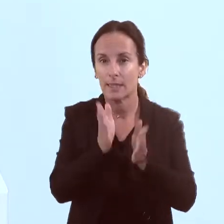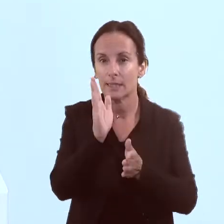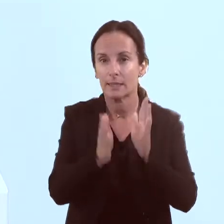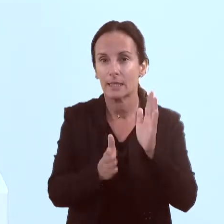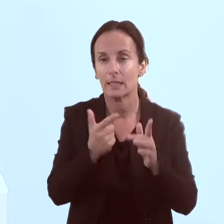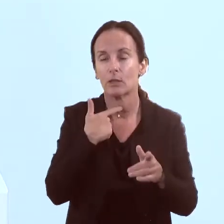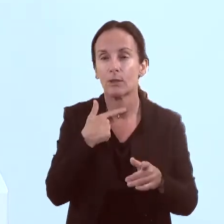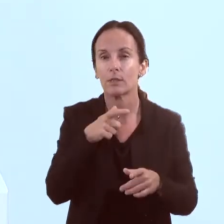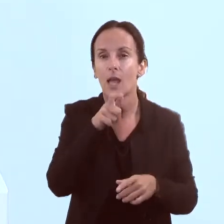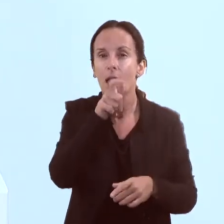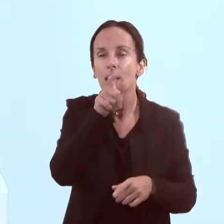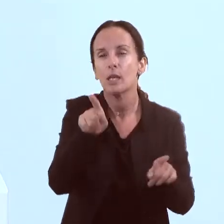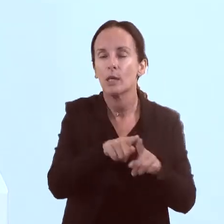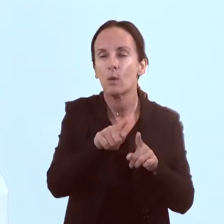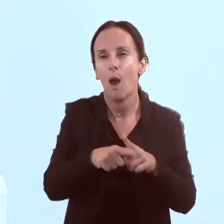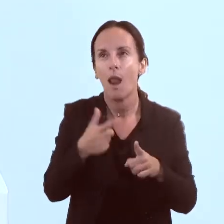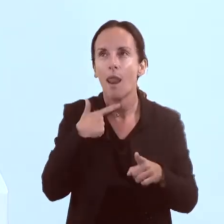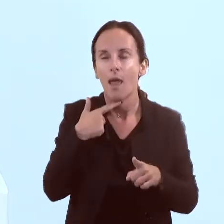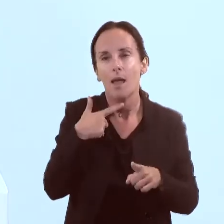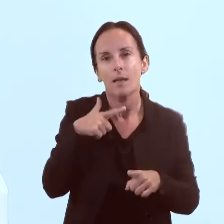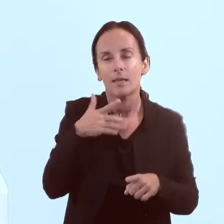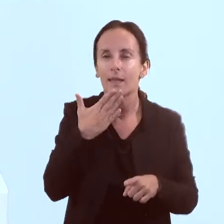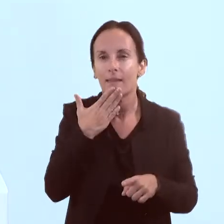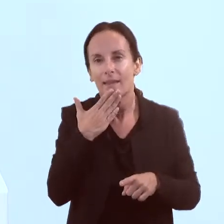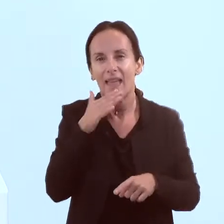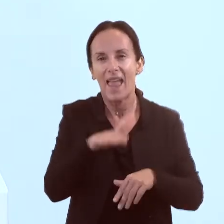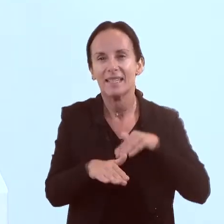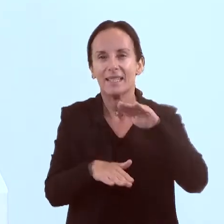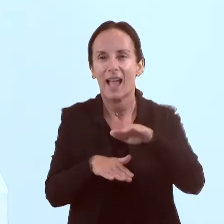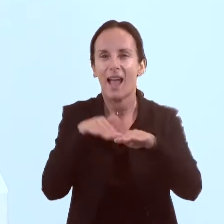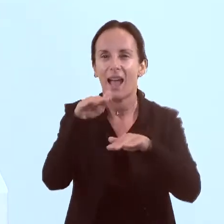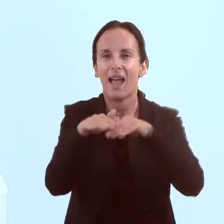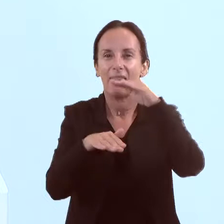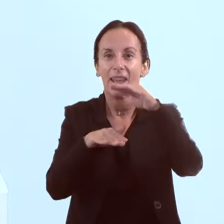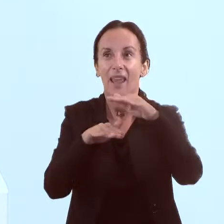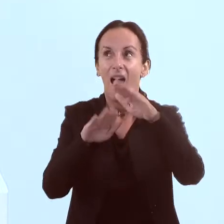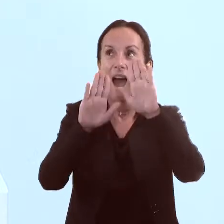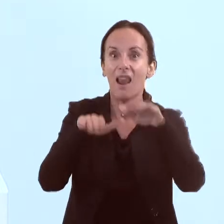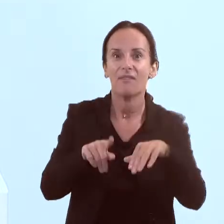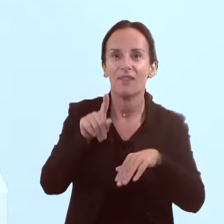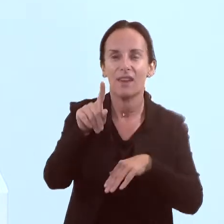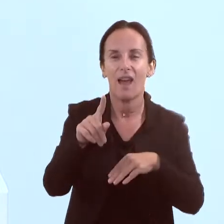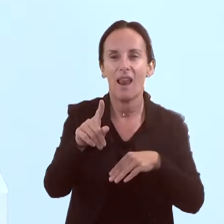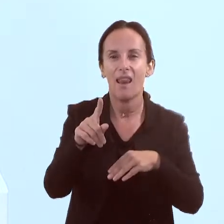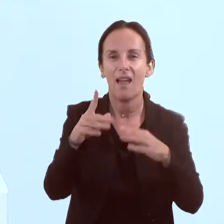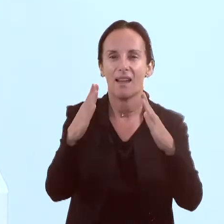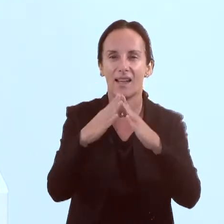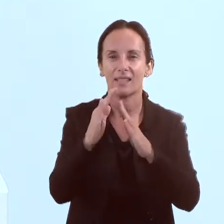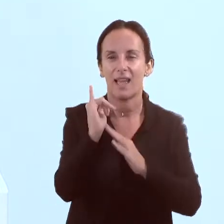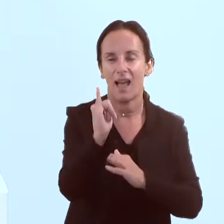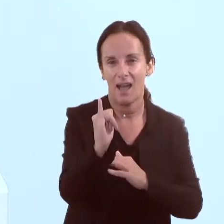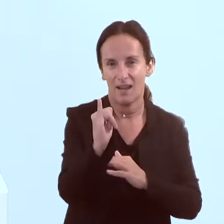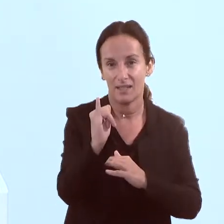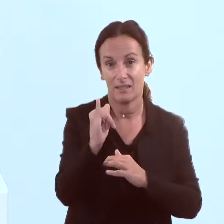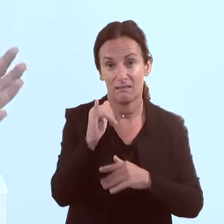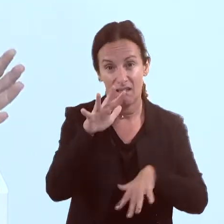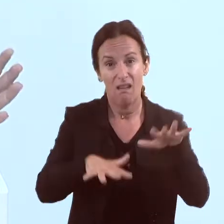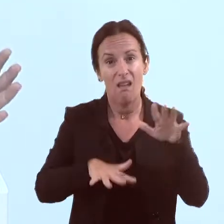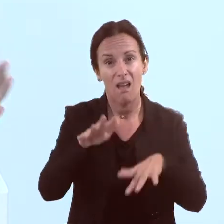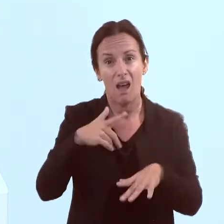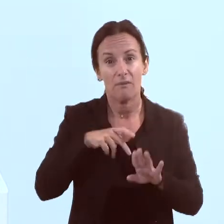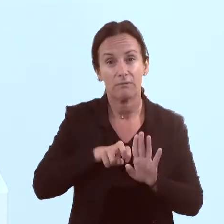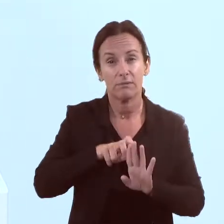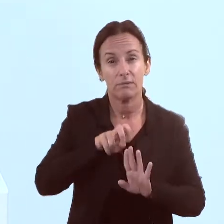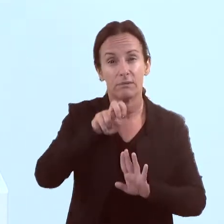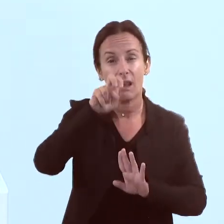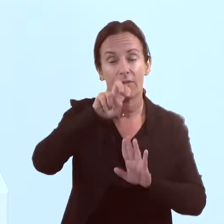distintos peldaños en la escalera hasta que supuestamente al final de la escalera hay una vivienda. En muchas ocasiones, al final de la escalera, lo que hay es un precipicio, por